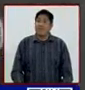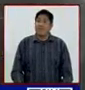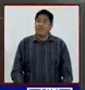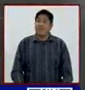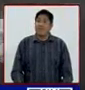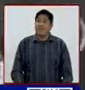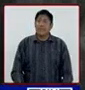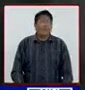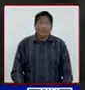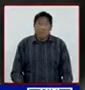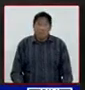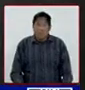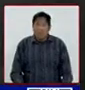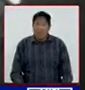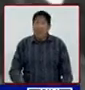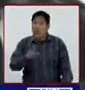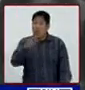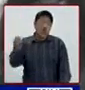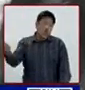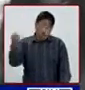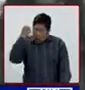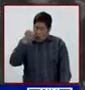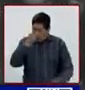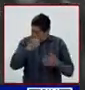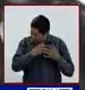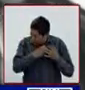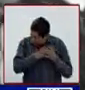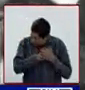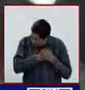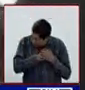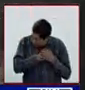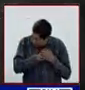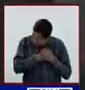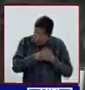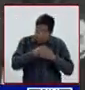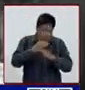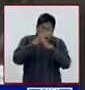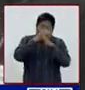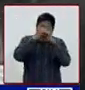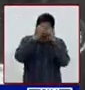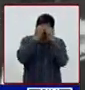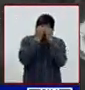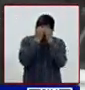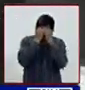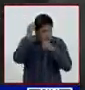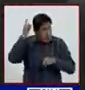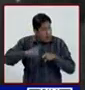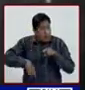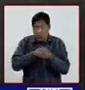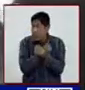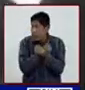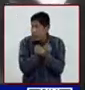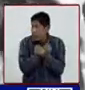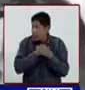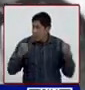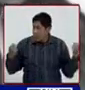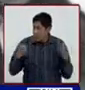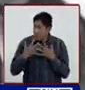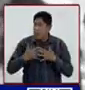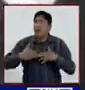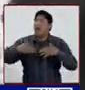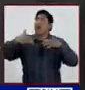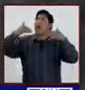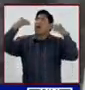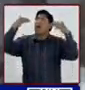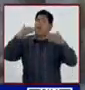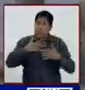Mi héroe, tus golpes me llenan de amargura, bloquean mi capacidad de amar, crecen mis temores y